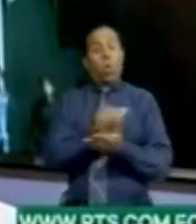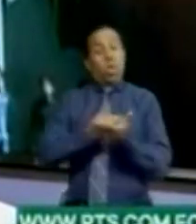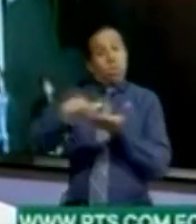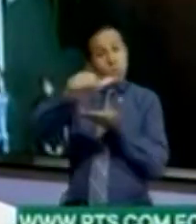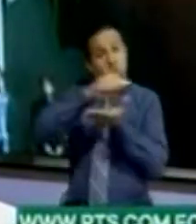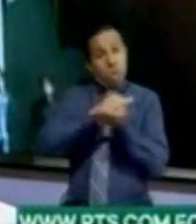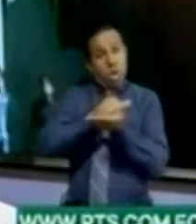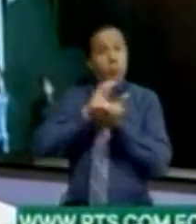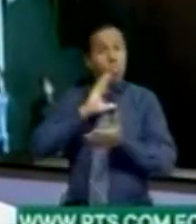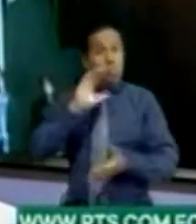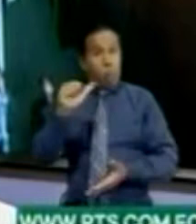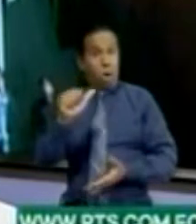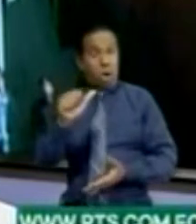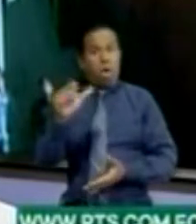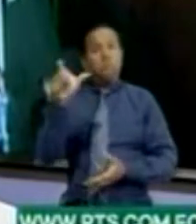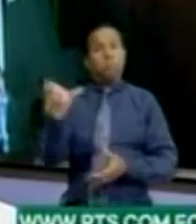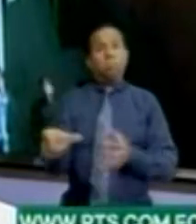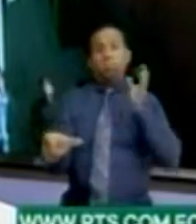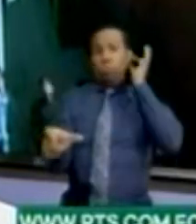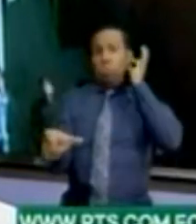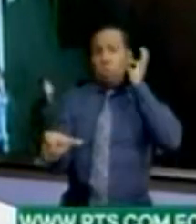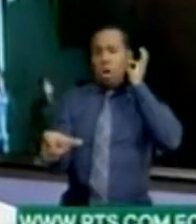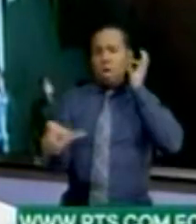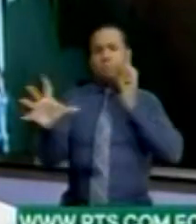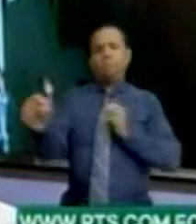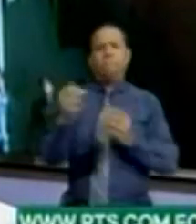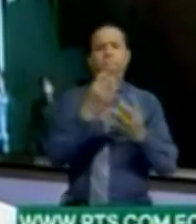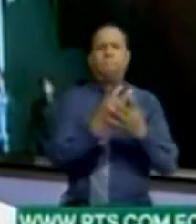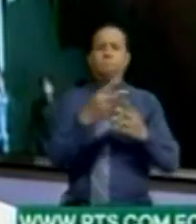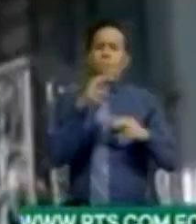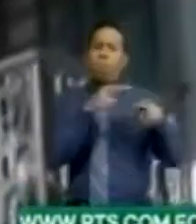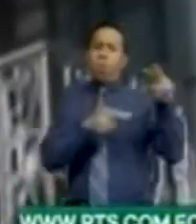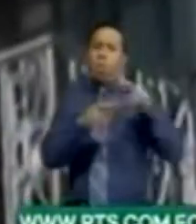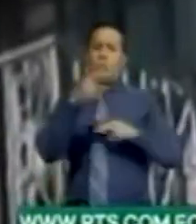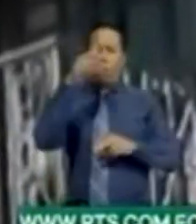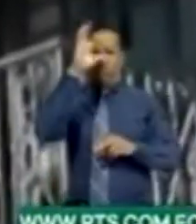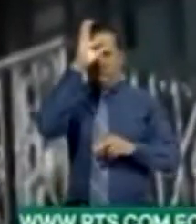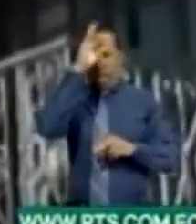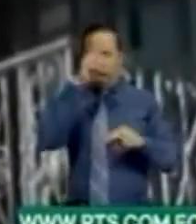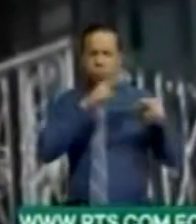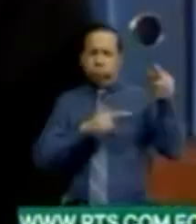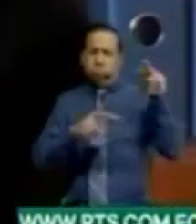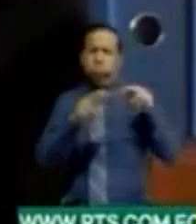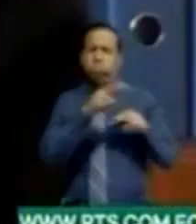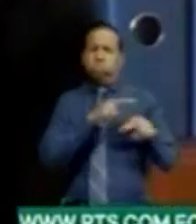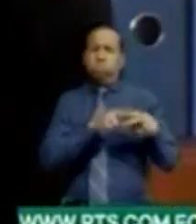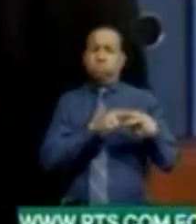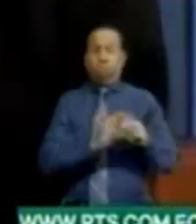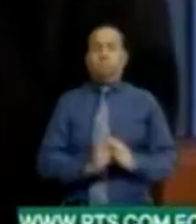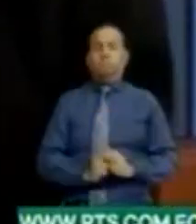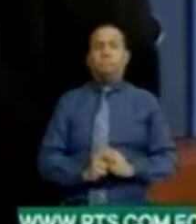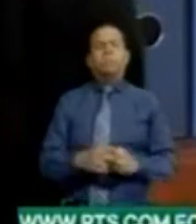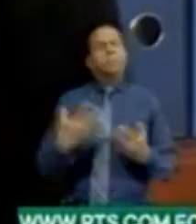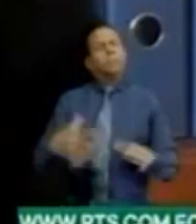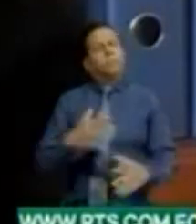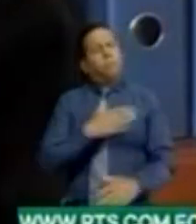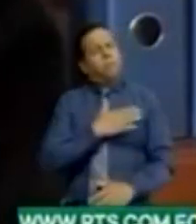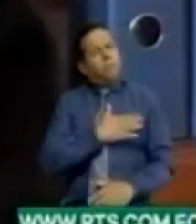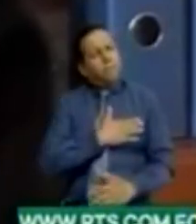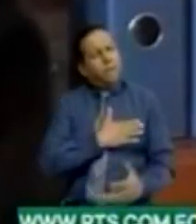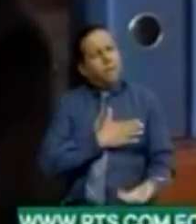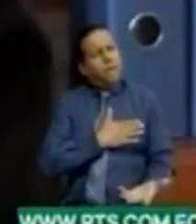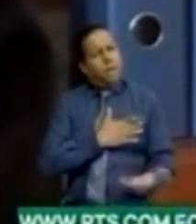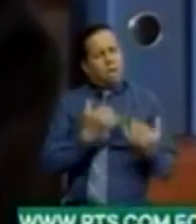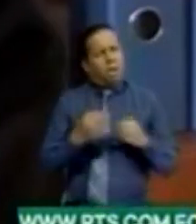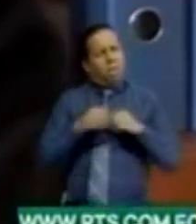está en observación tras compartir el vuelo con la paciente índice. Es una lástima que se haya propagado